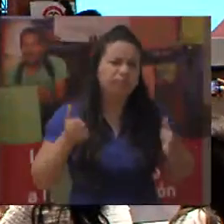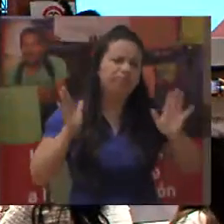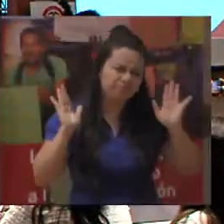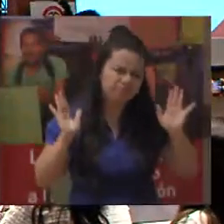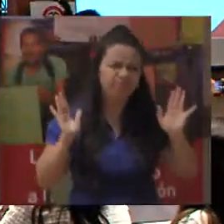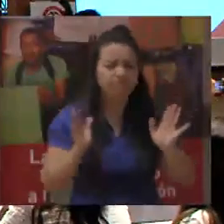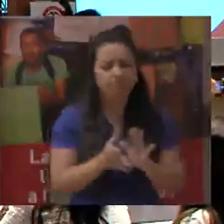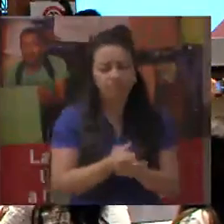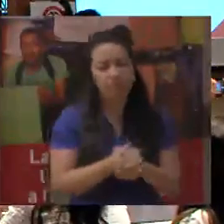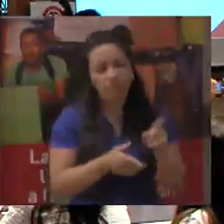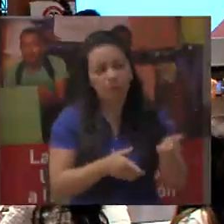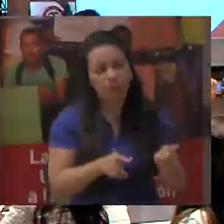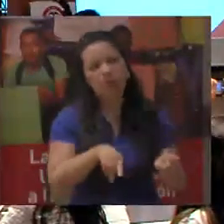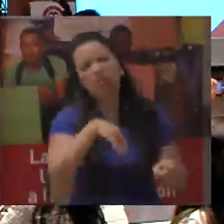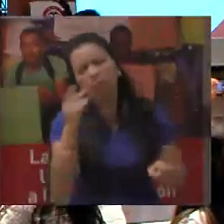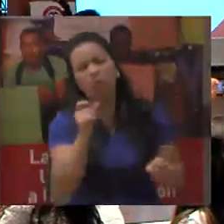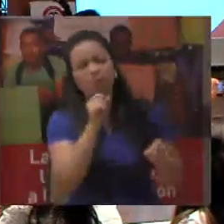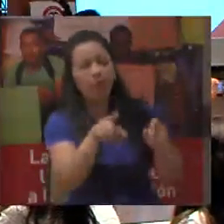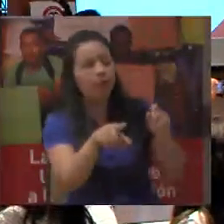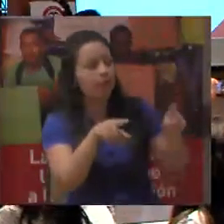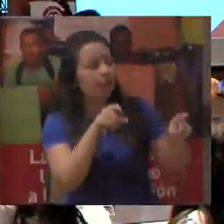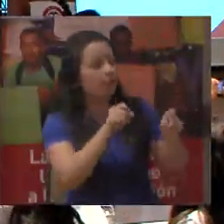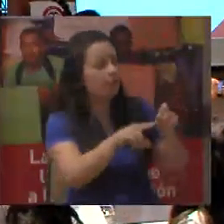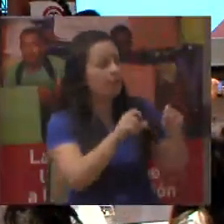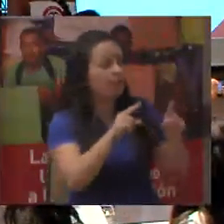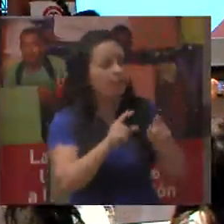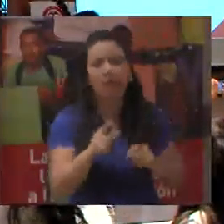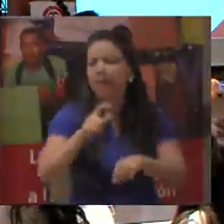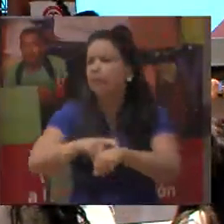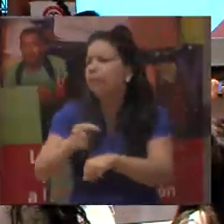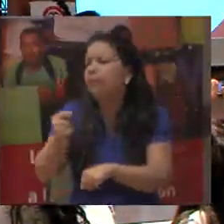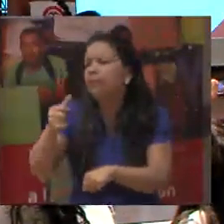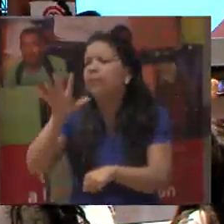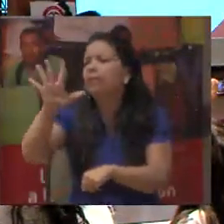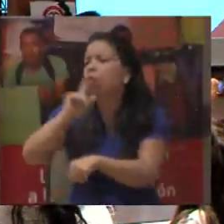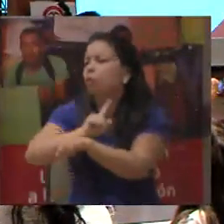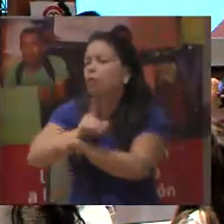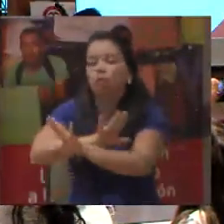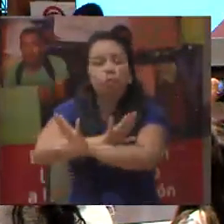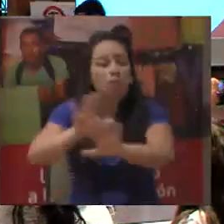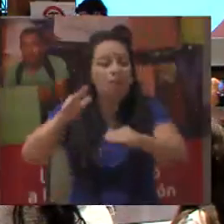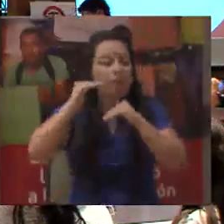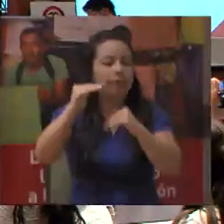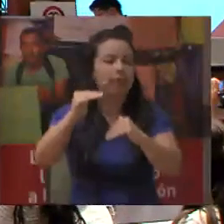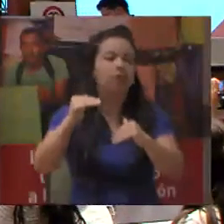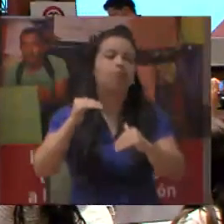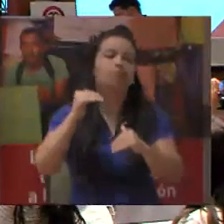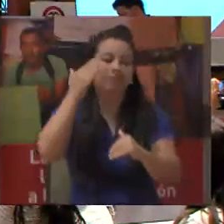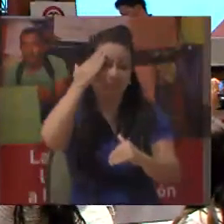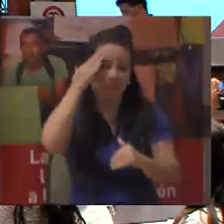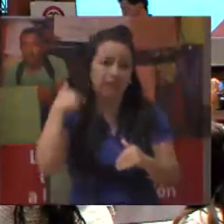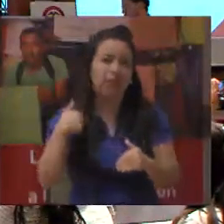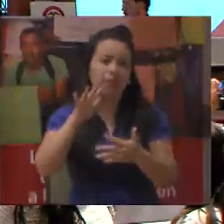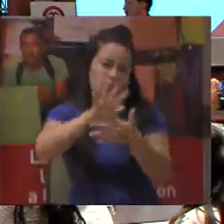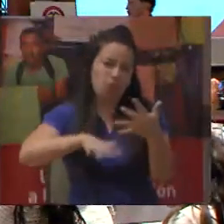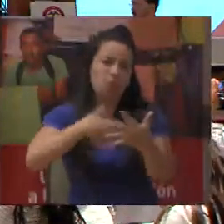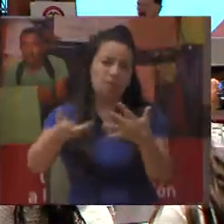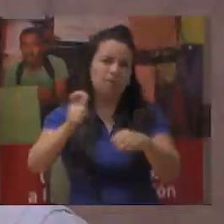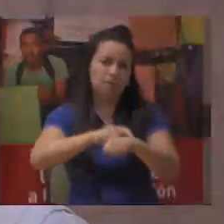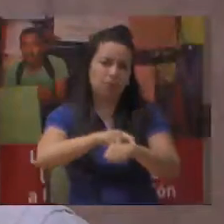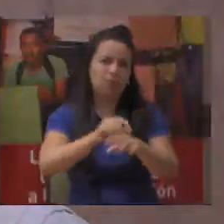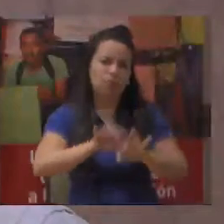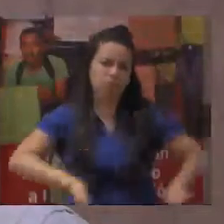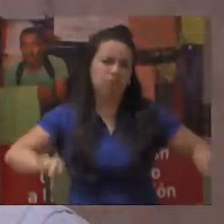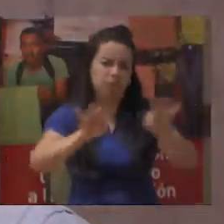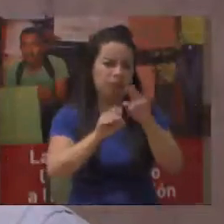Y después vamos a hacer un par de preguntas que les pediría que nos demoremos máximo 5 minutos para poder cumplir los tiempos propuestos